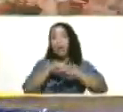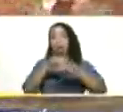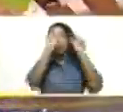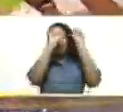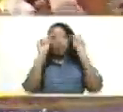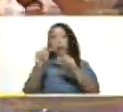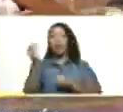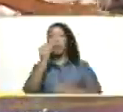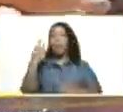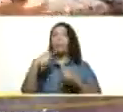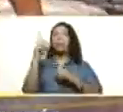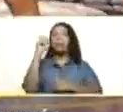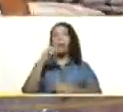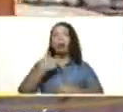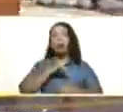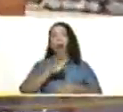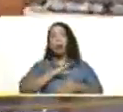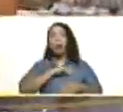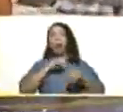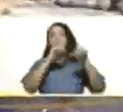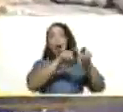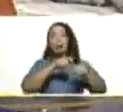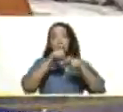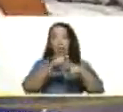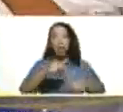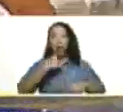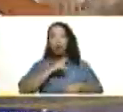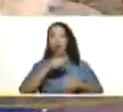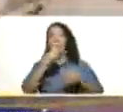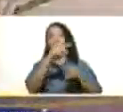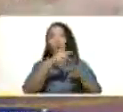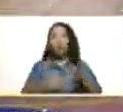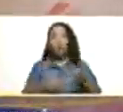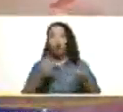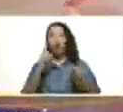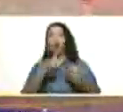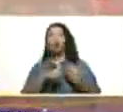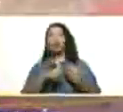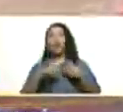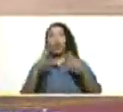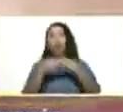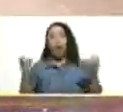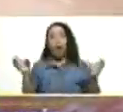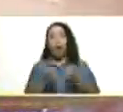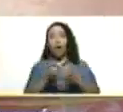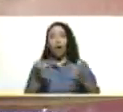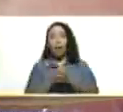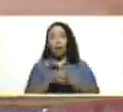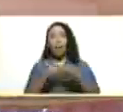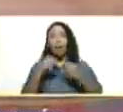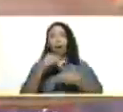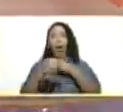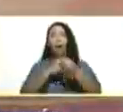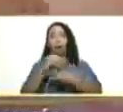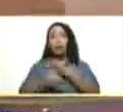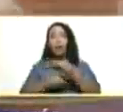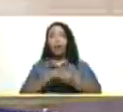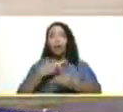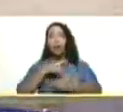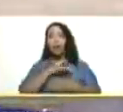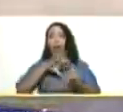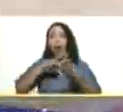alimentario, pero también con nuestros campesinos, campesinas, nuestros productores, bueno, todo el equipo, para lograr que nuestro